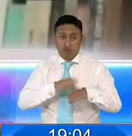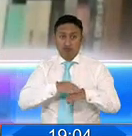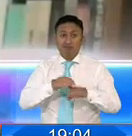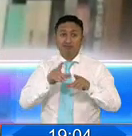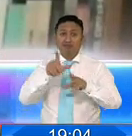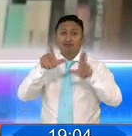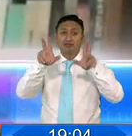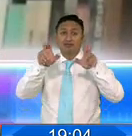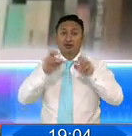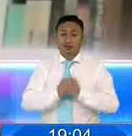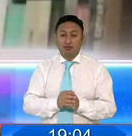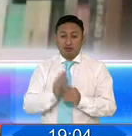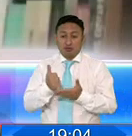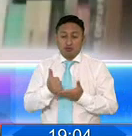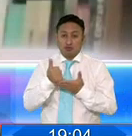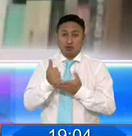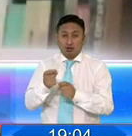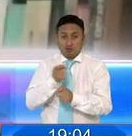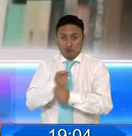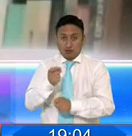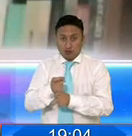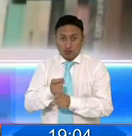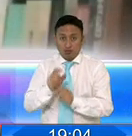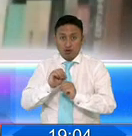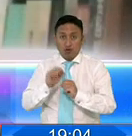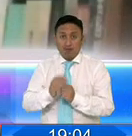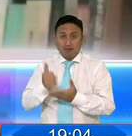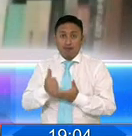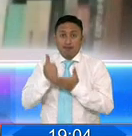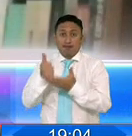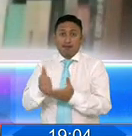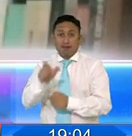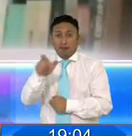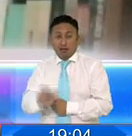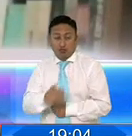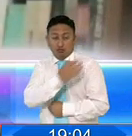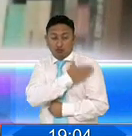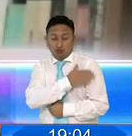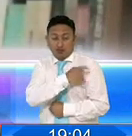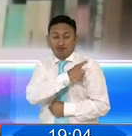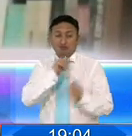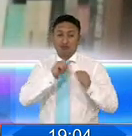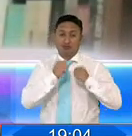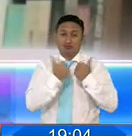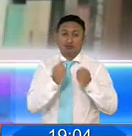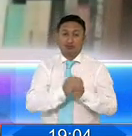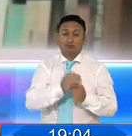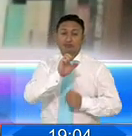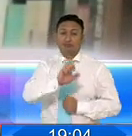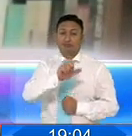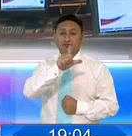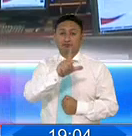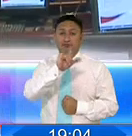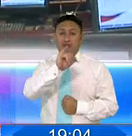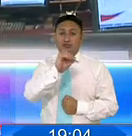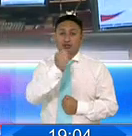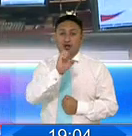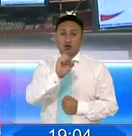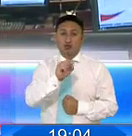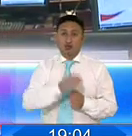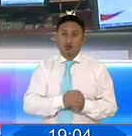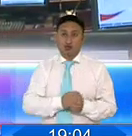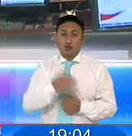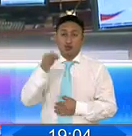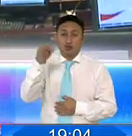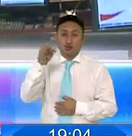tráfico de influencias por parte del asambleísta Eliseo Azuero. El documento que